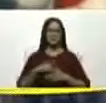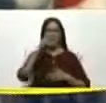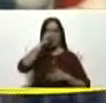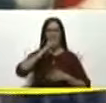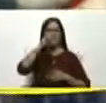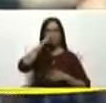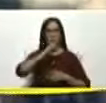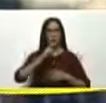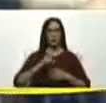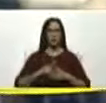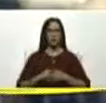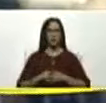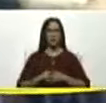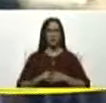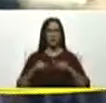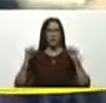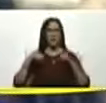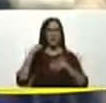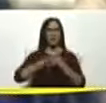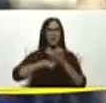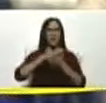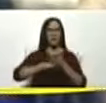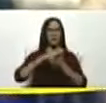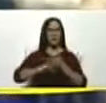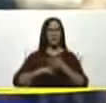años en esta lucha.